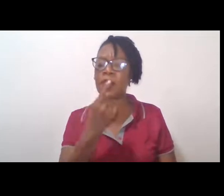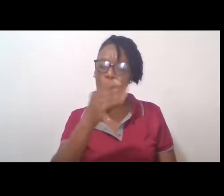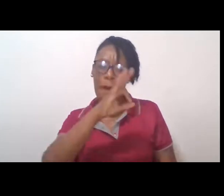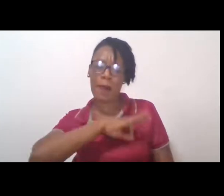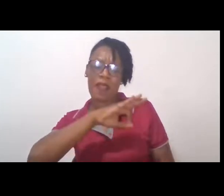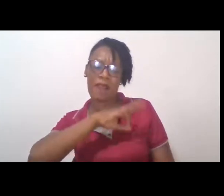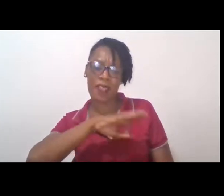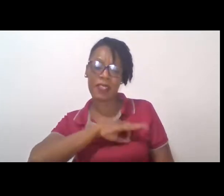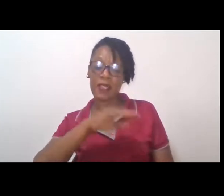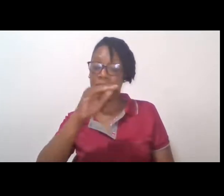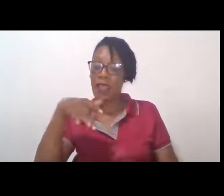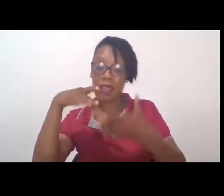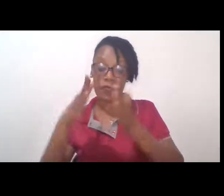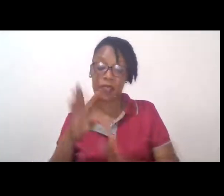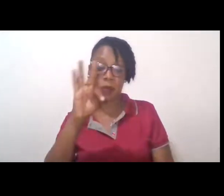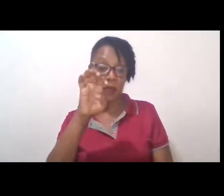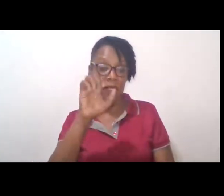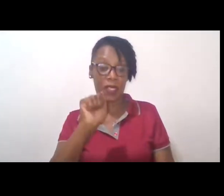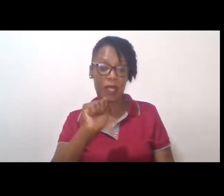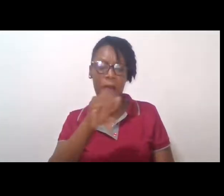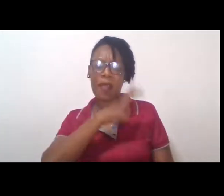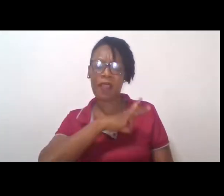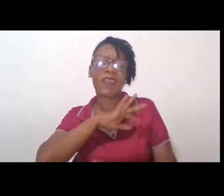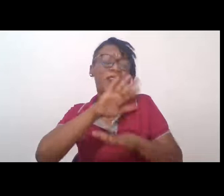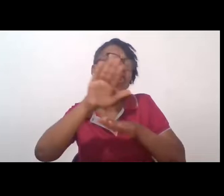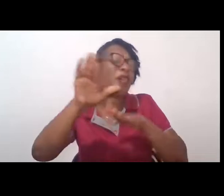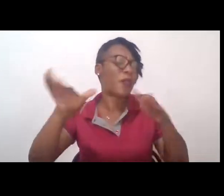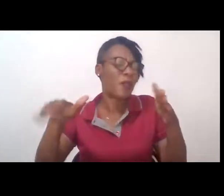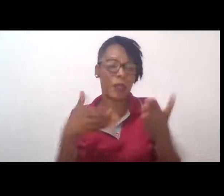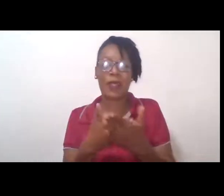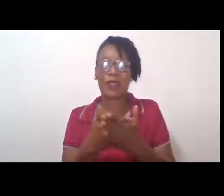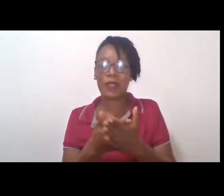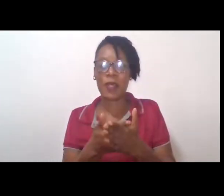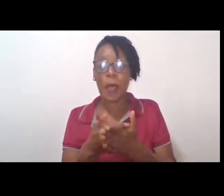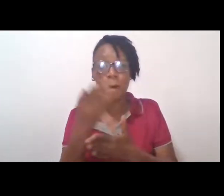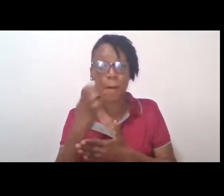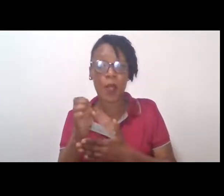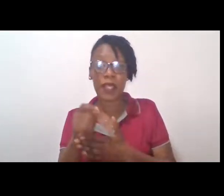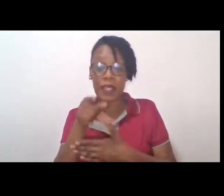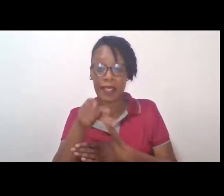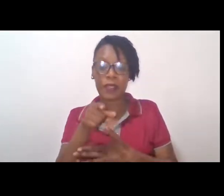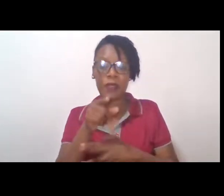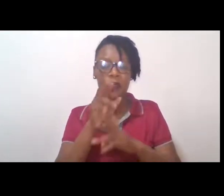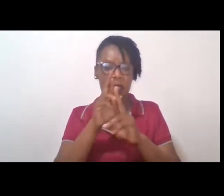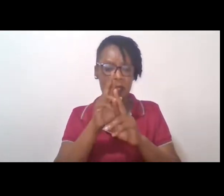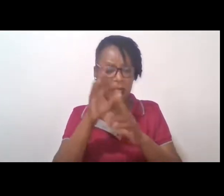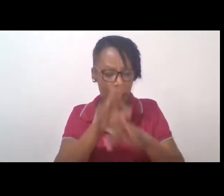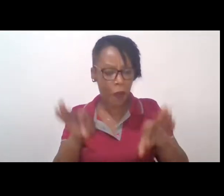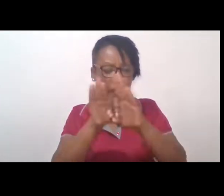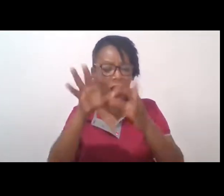la condición de TEA, va a beneficiar absolutamente a todos, porque la disciplina también es muy importante para el aprendizaje.